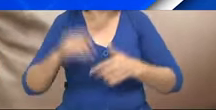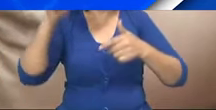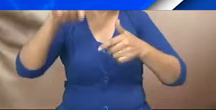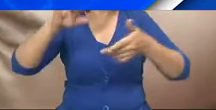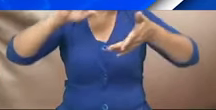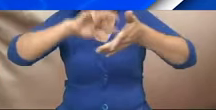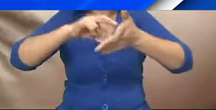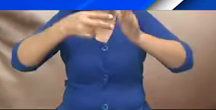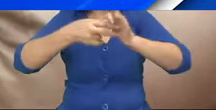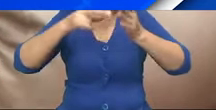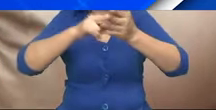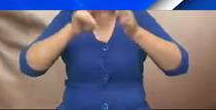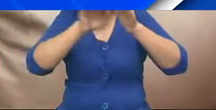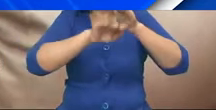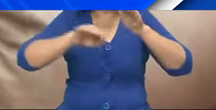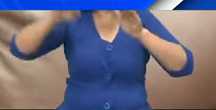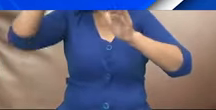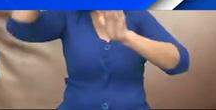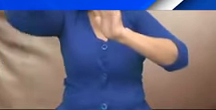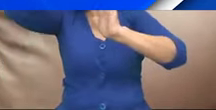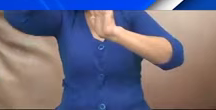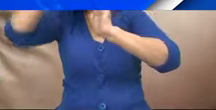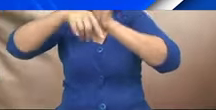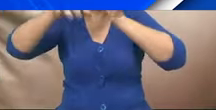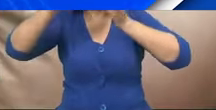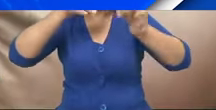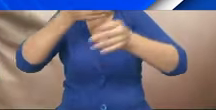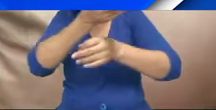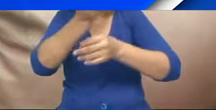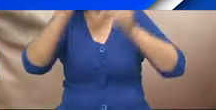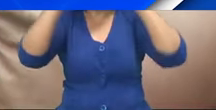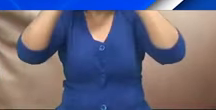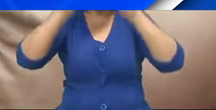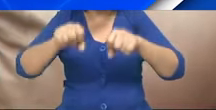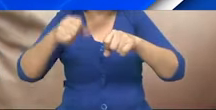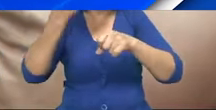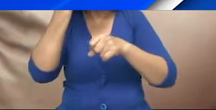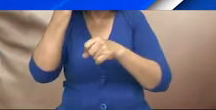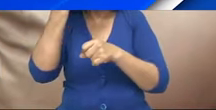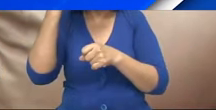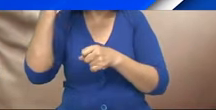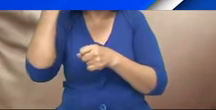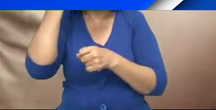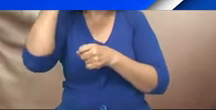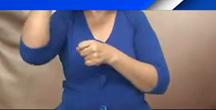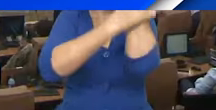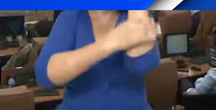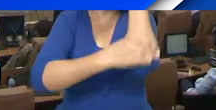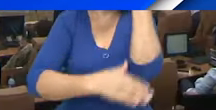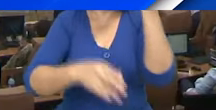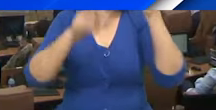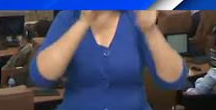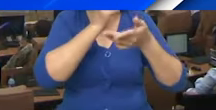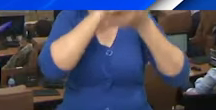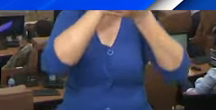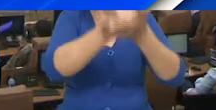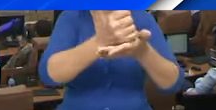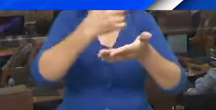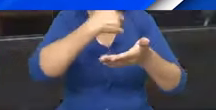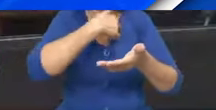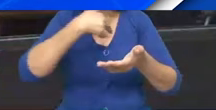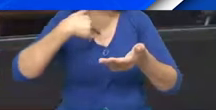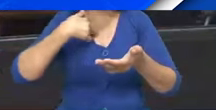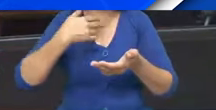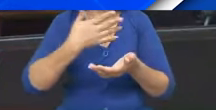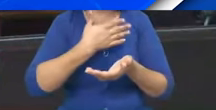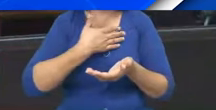Esto es más profundo de lo que ustedes pueden imaginarse. Asimismo, se presentó